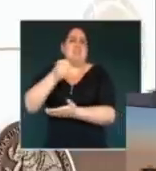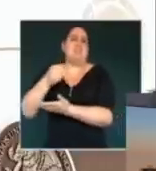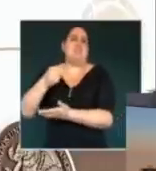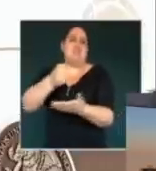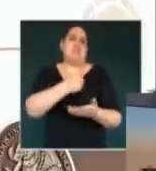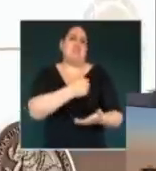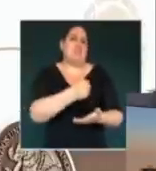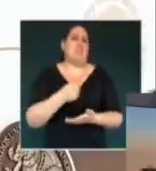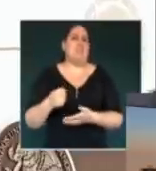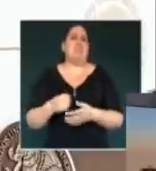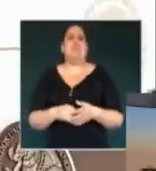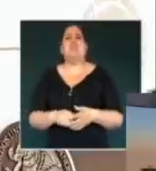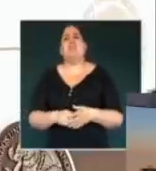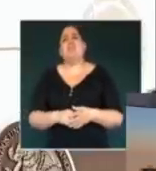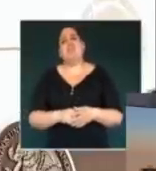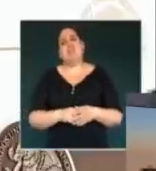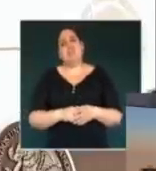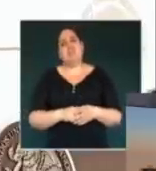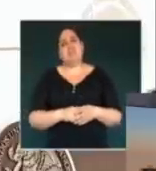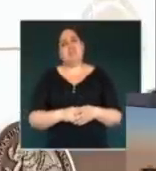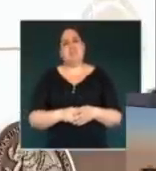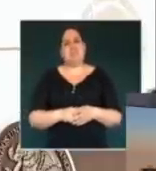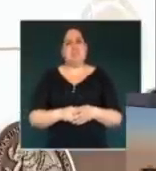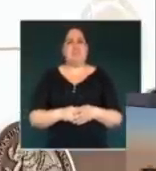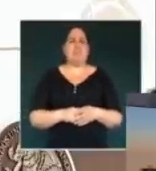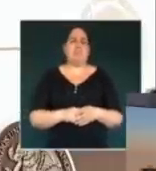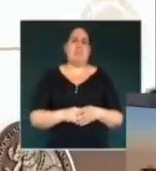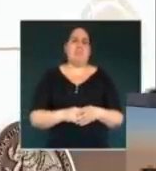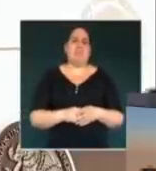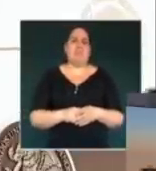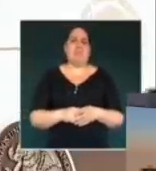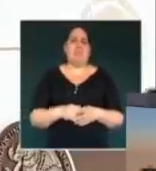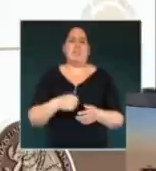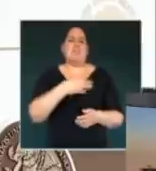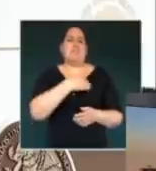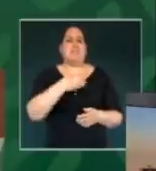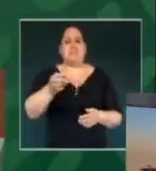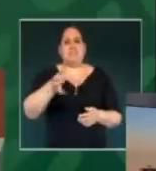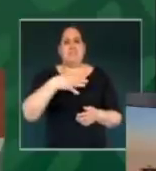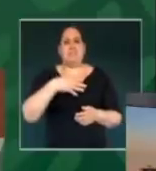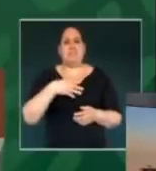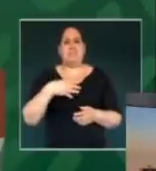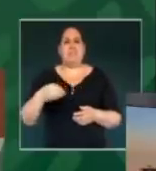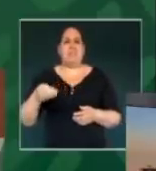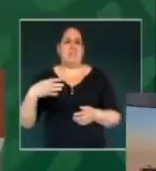di a conocer que la pandemia debía